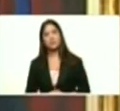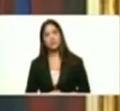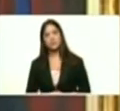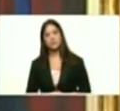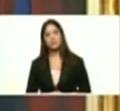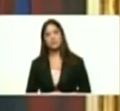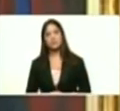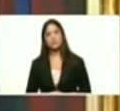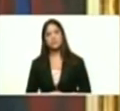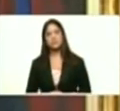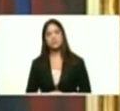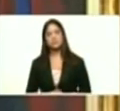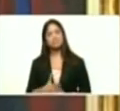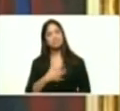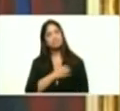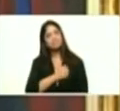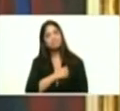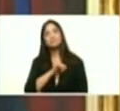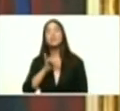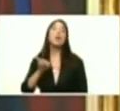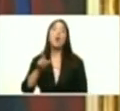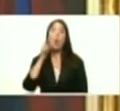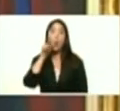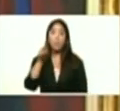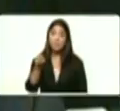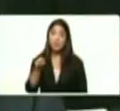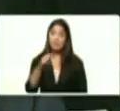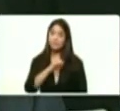mi querido camarada Jesús Faría?